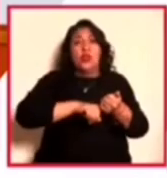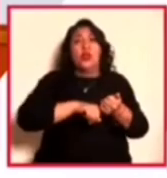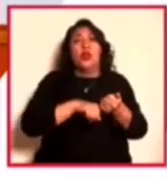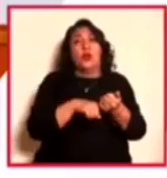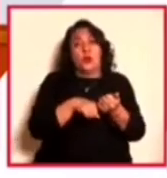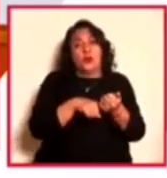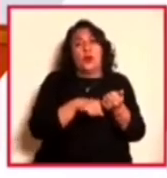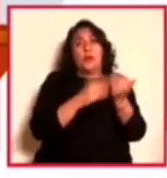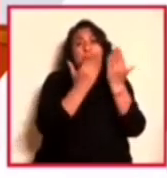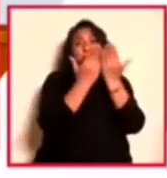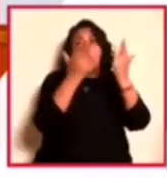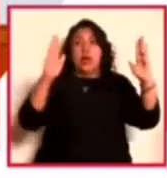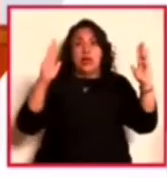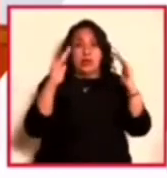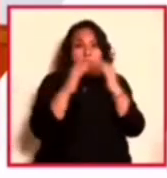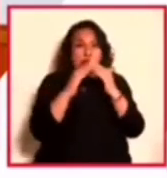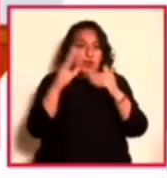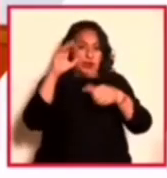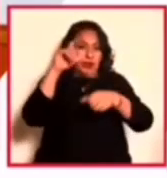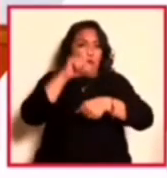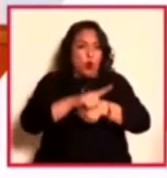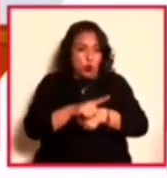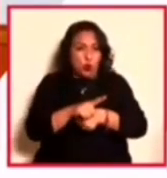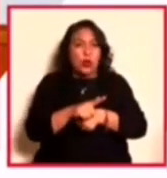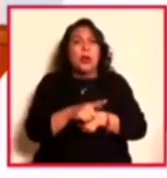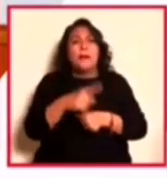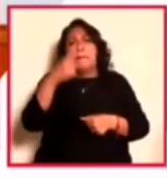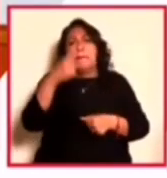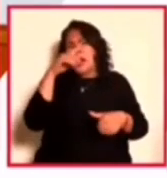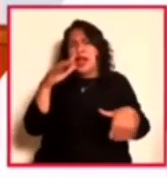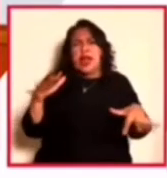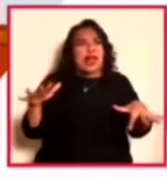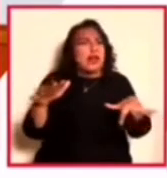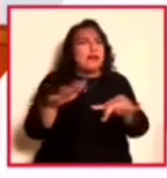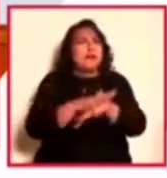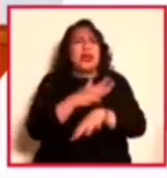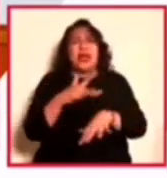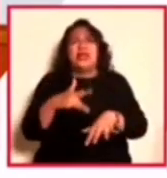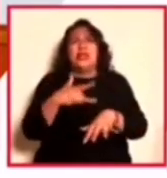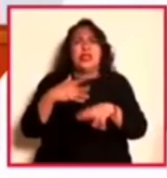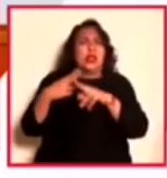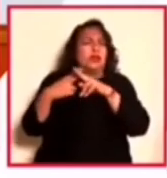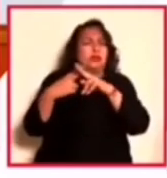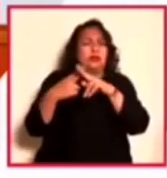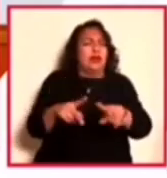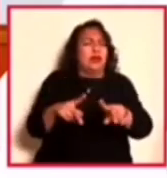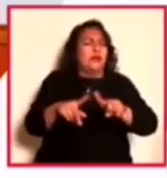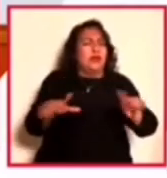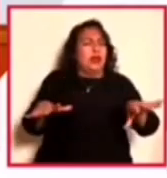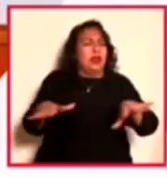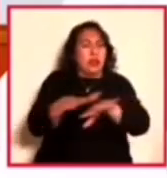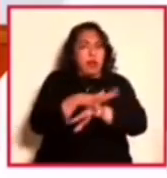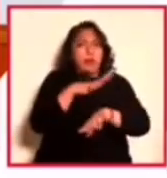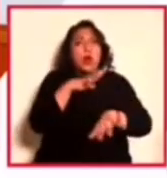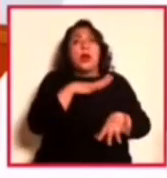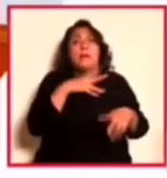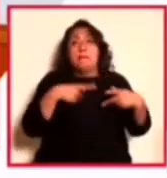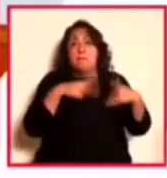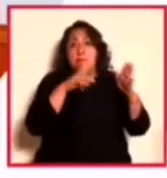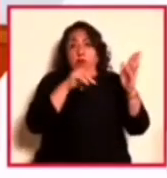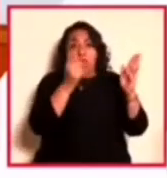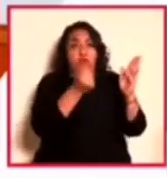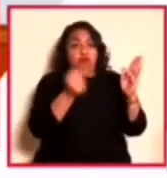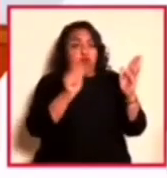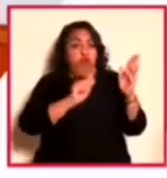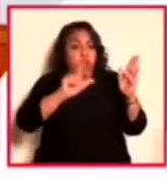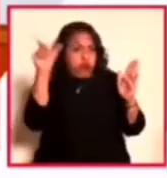dentro de las propias paredes de la Casa de la Cultura, para cambiar el sentido de los aniversarios. Tenemos pintores destacados también,